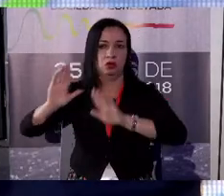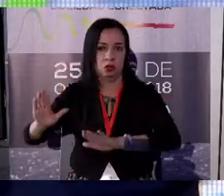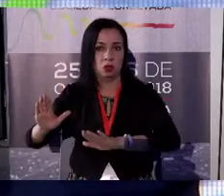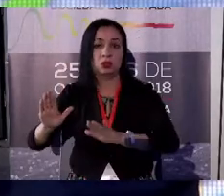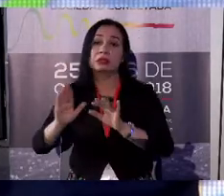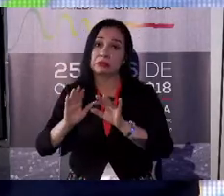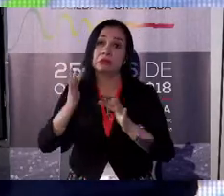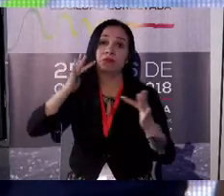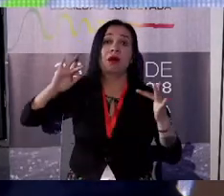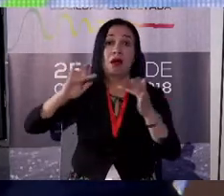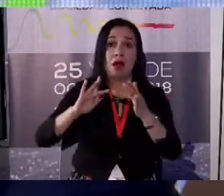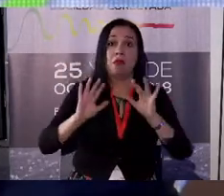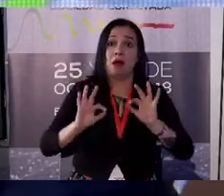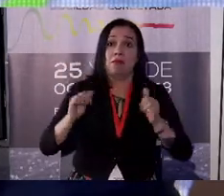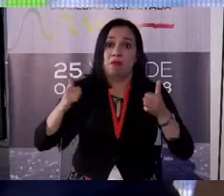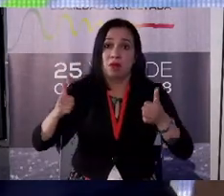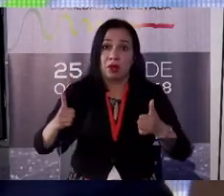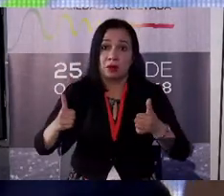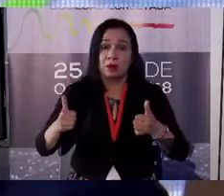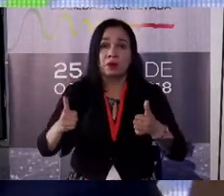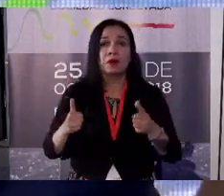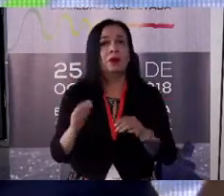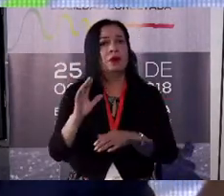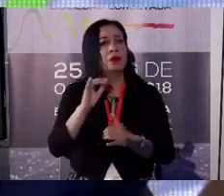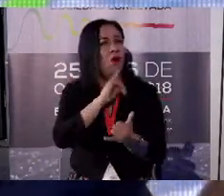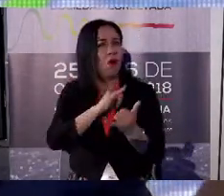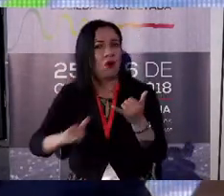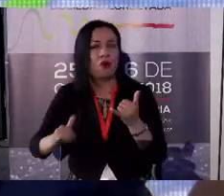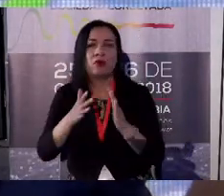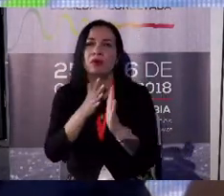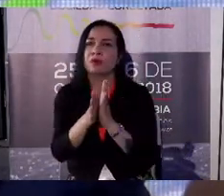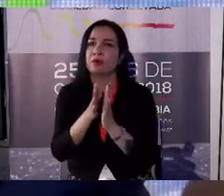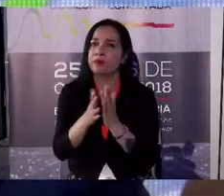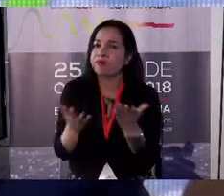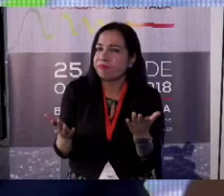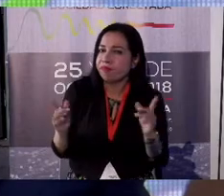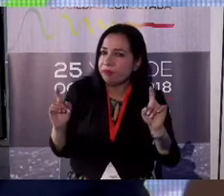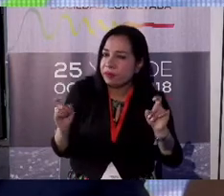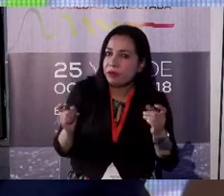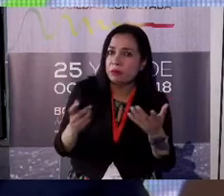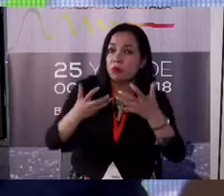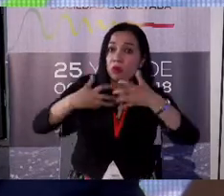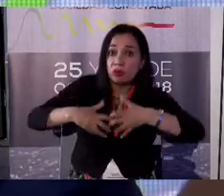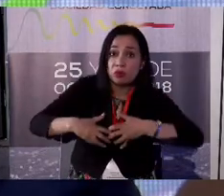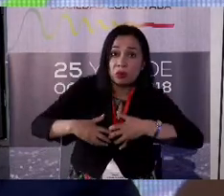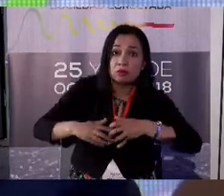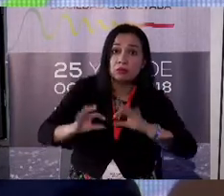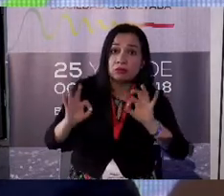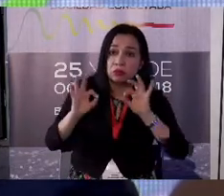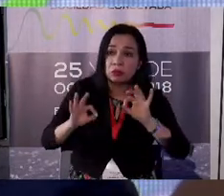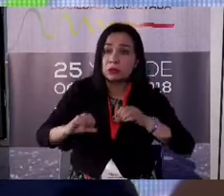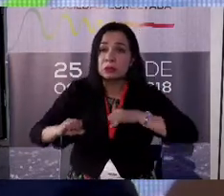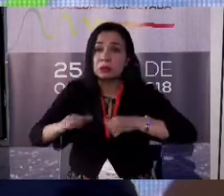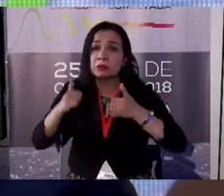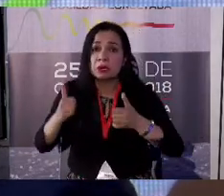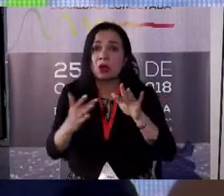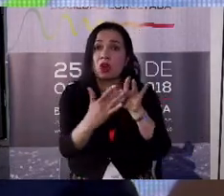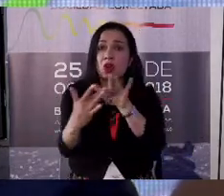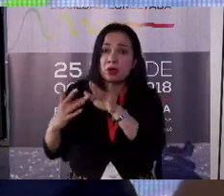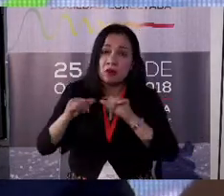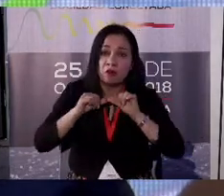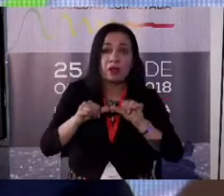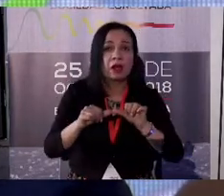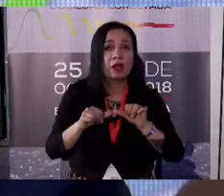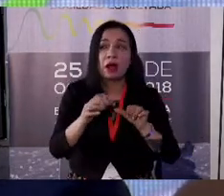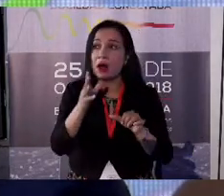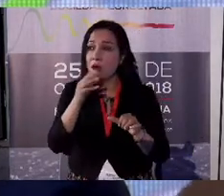muy adecuada. Y por último, lo que les decía, el tema del backhaul. Nada de esto va a funcionar si no hay conexiones fijas. No existen operadores móviles